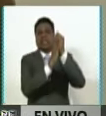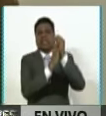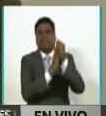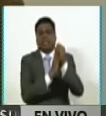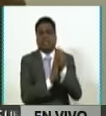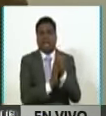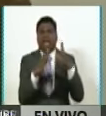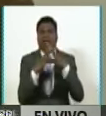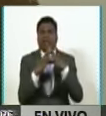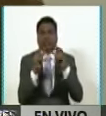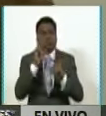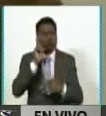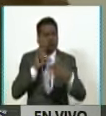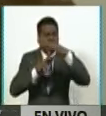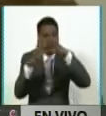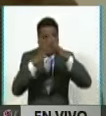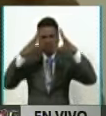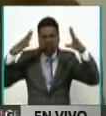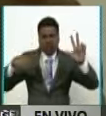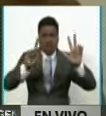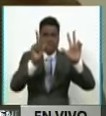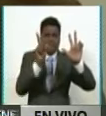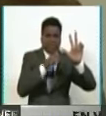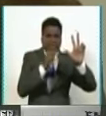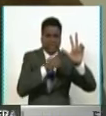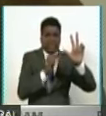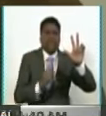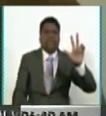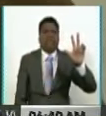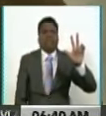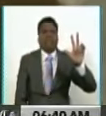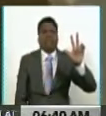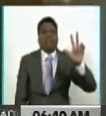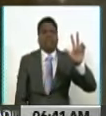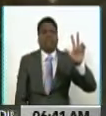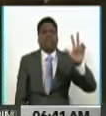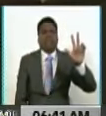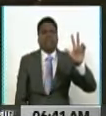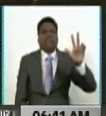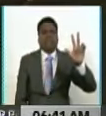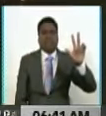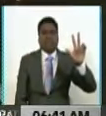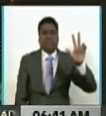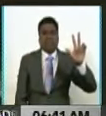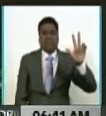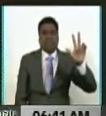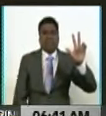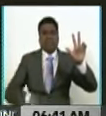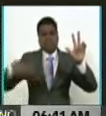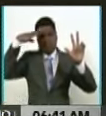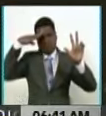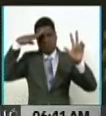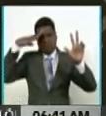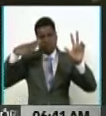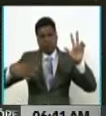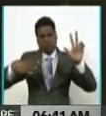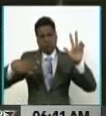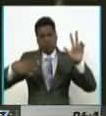visionario, y como tercera raíz, la de general del pueblo soberano, con sus